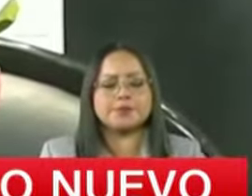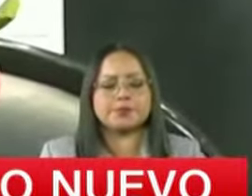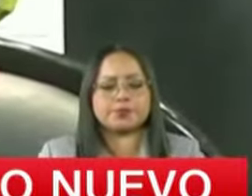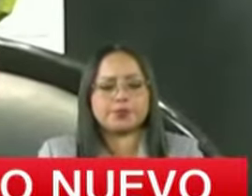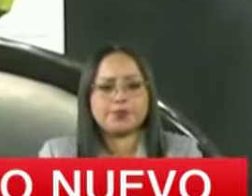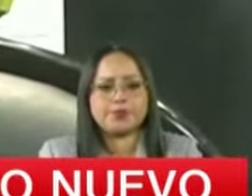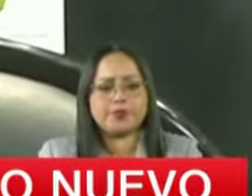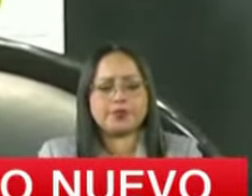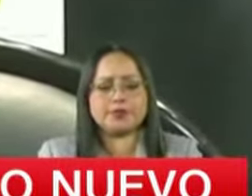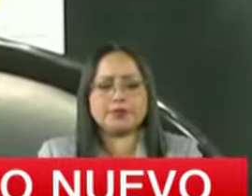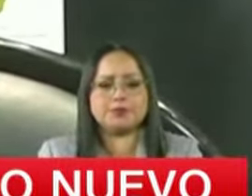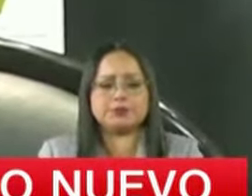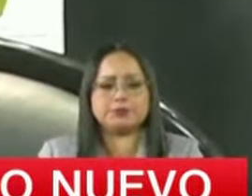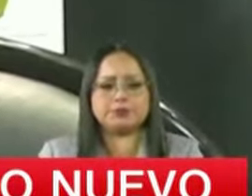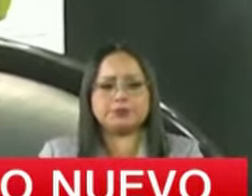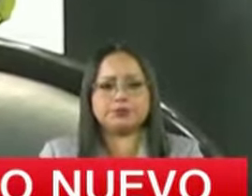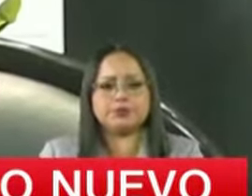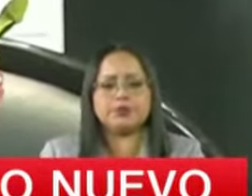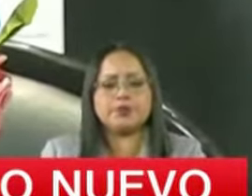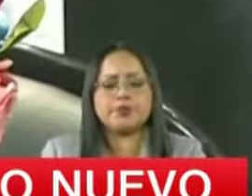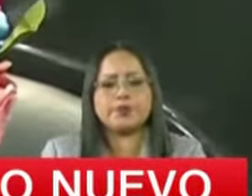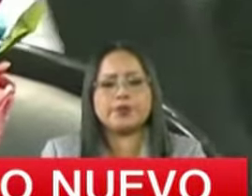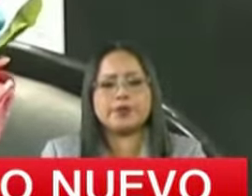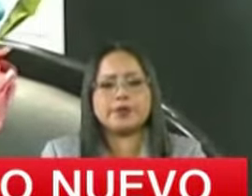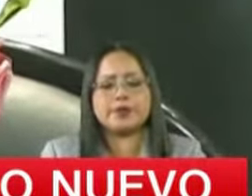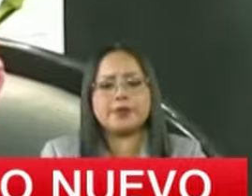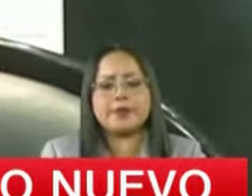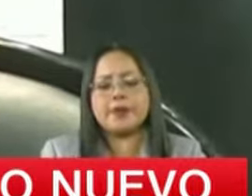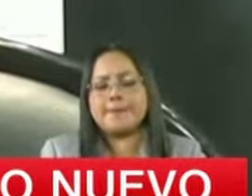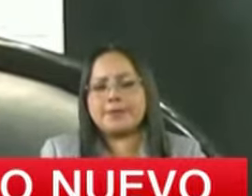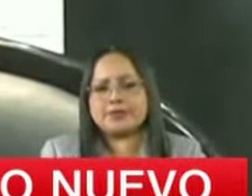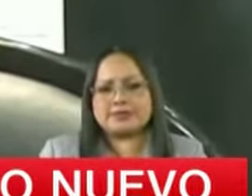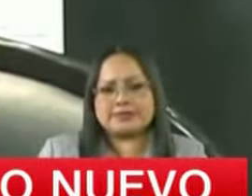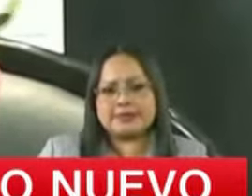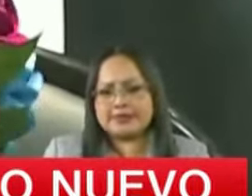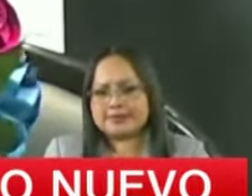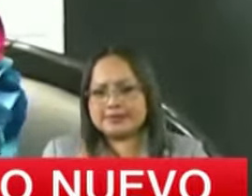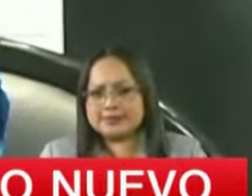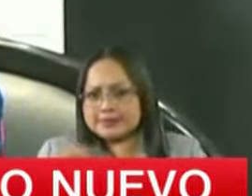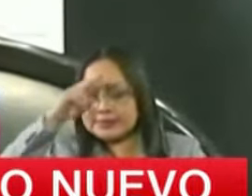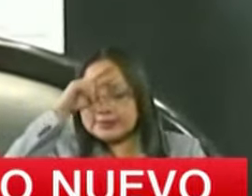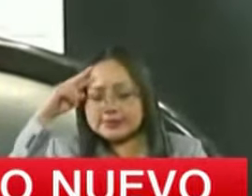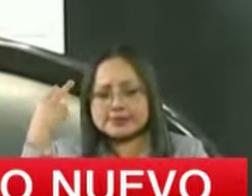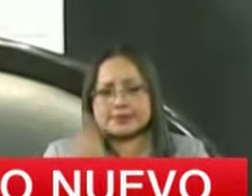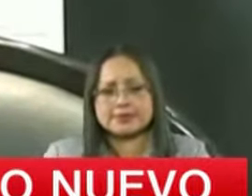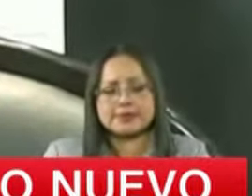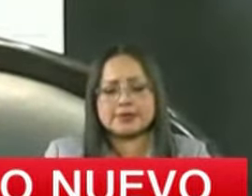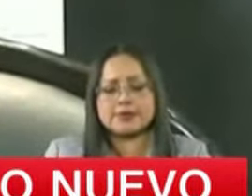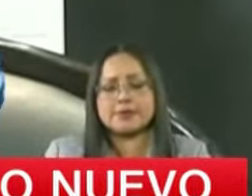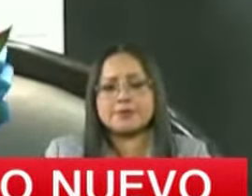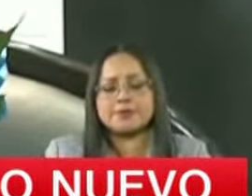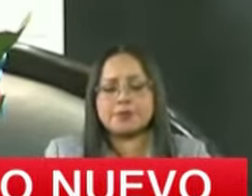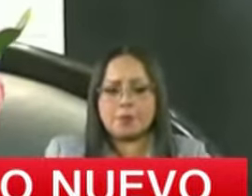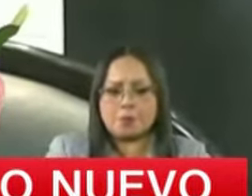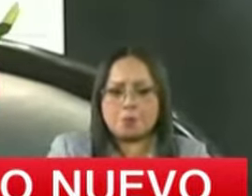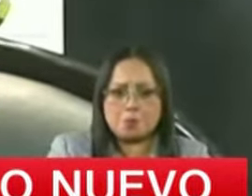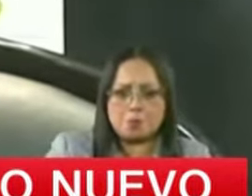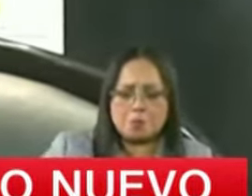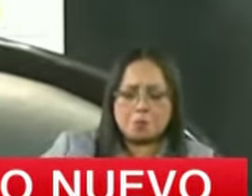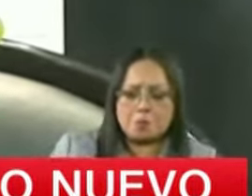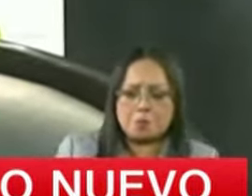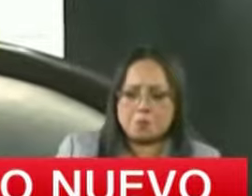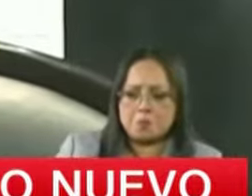Segundo, la elección de la presidencia de los Estados Unidos Mexicanos es válida por